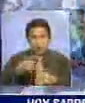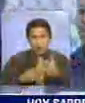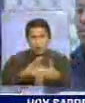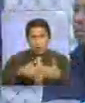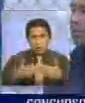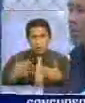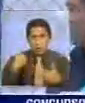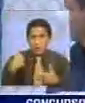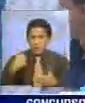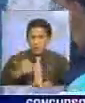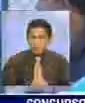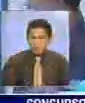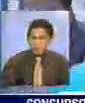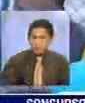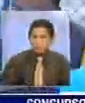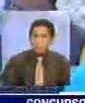realmente.